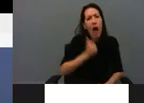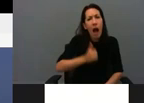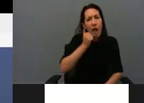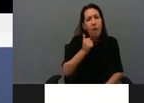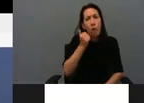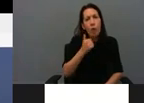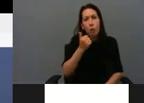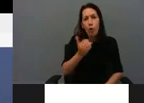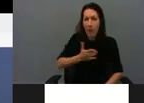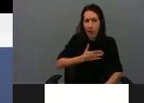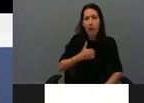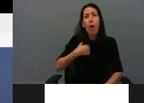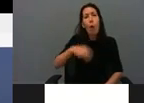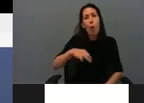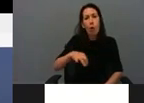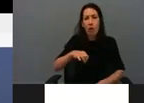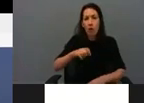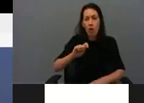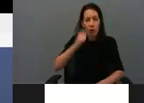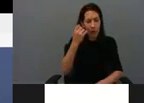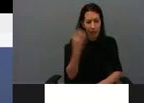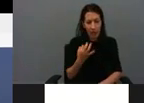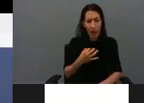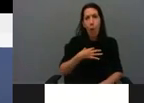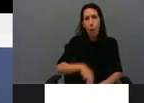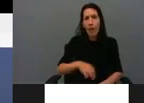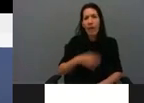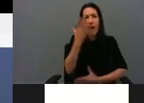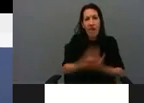y que lo único que iba a conseguir era quedarme embarazada.